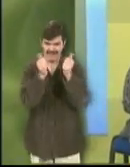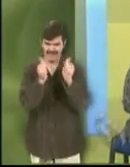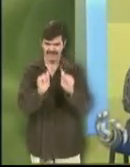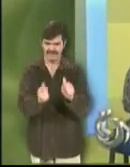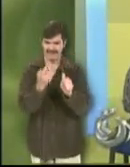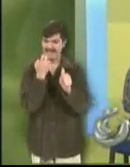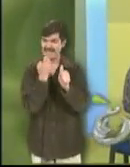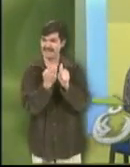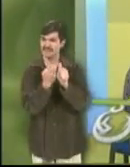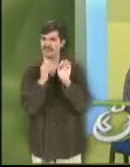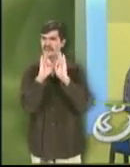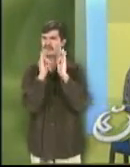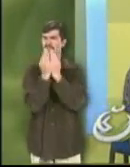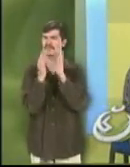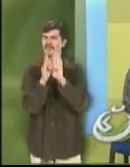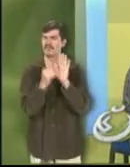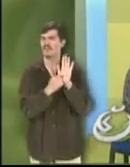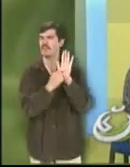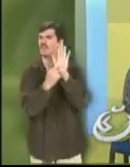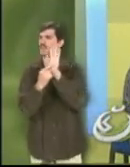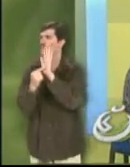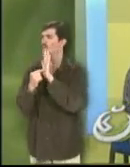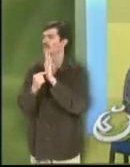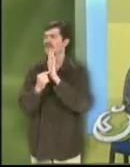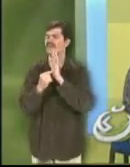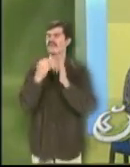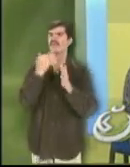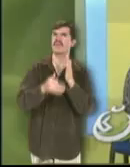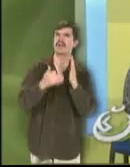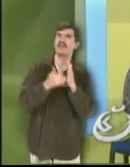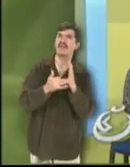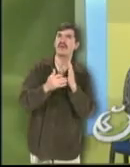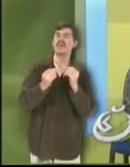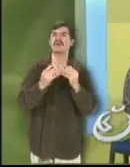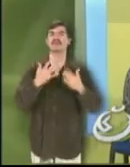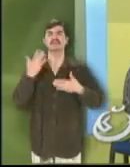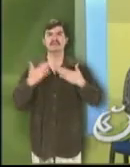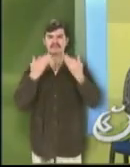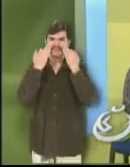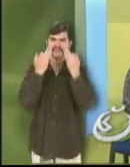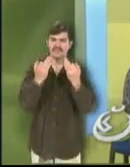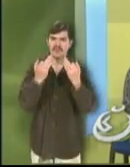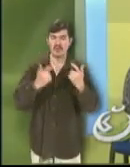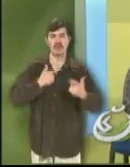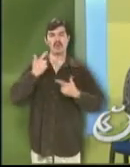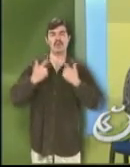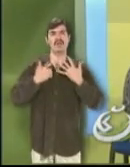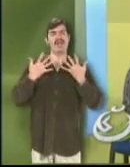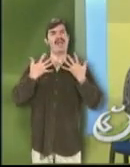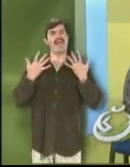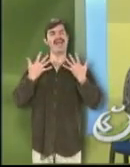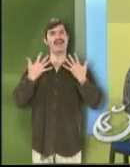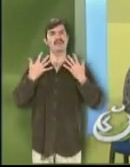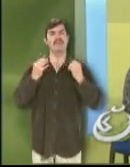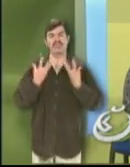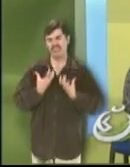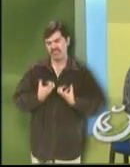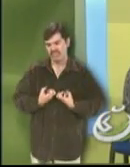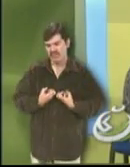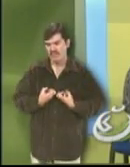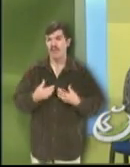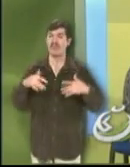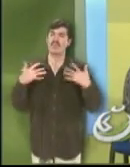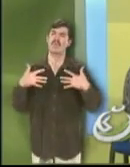arte es una forma de expresar las presencias y las ausencias, el gozo y el suplicio, la